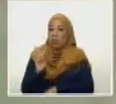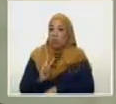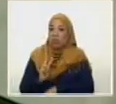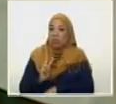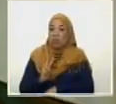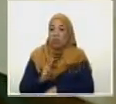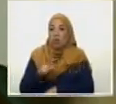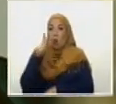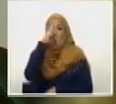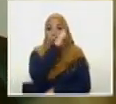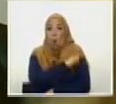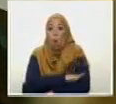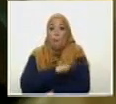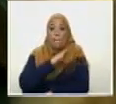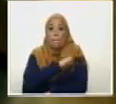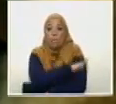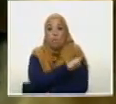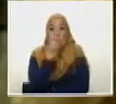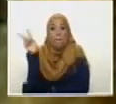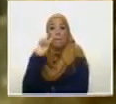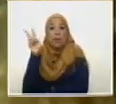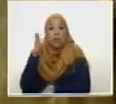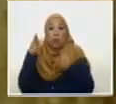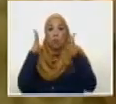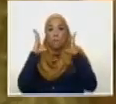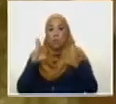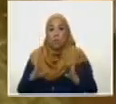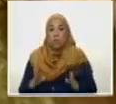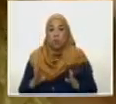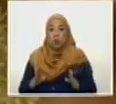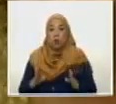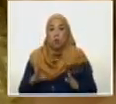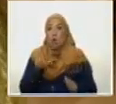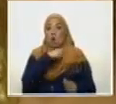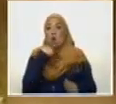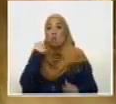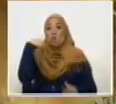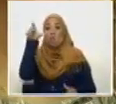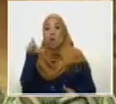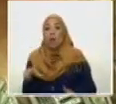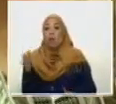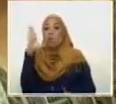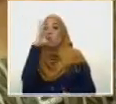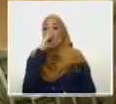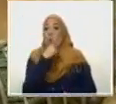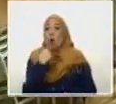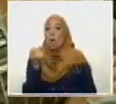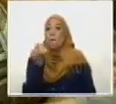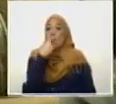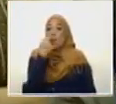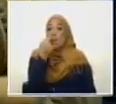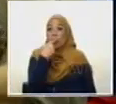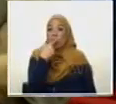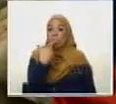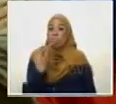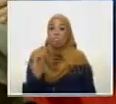cuando en un hospital venezolano muere una persona porque no tuvo el medicamento.